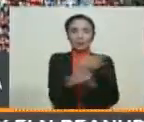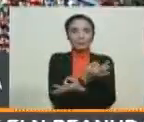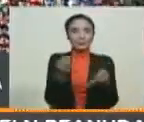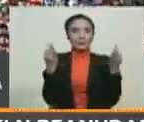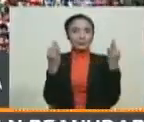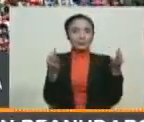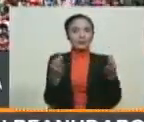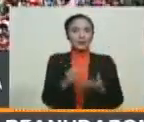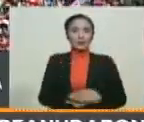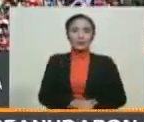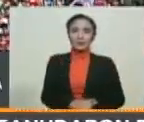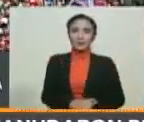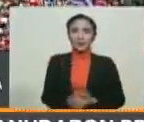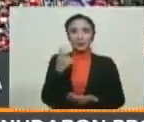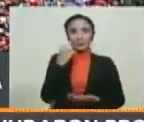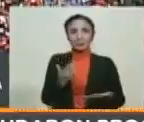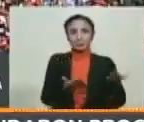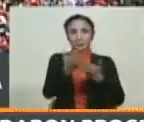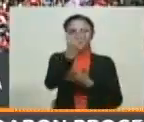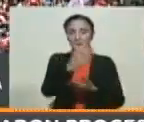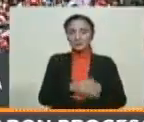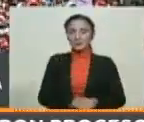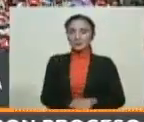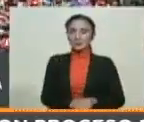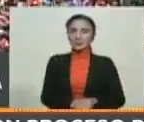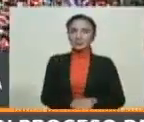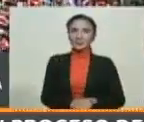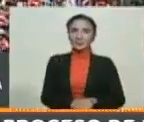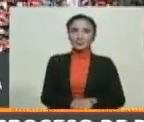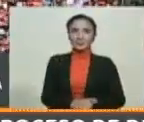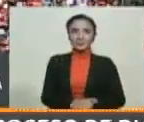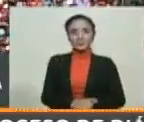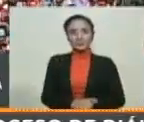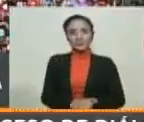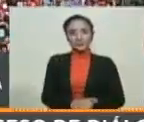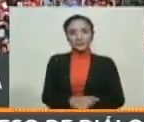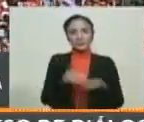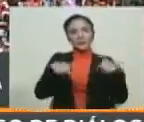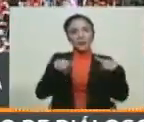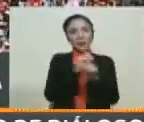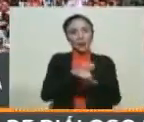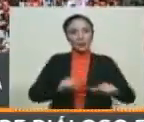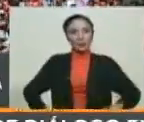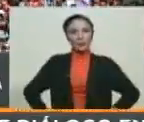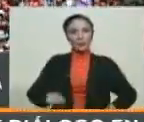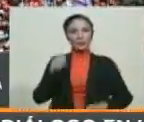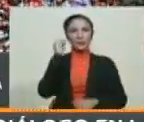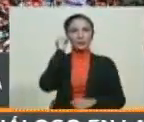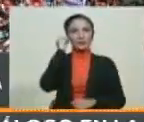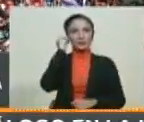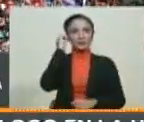maravilloso de la vida política de venezuela en la kariwa portuguesa